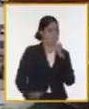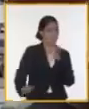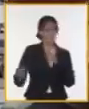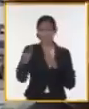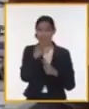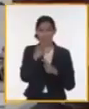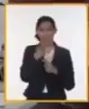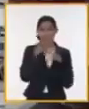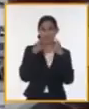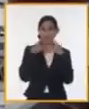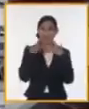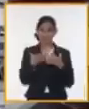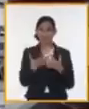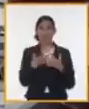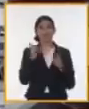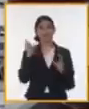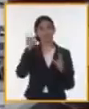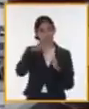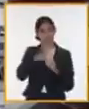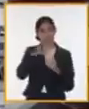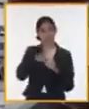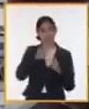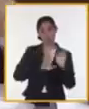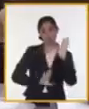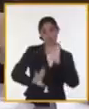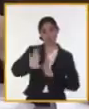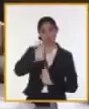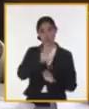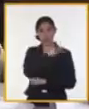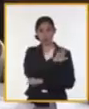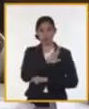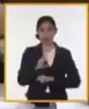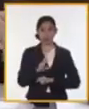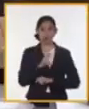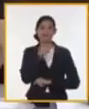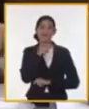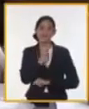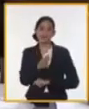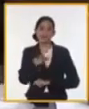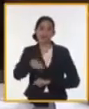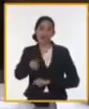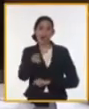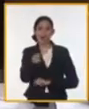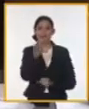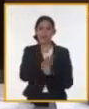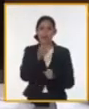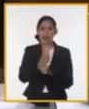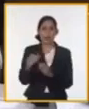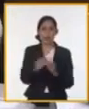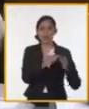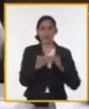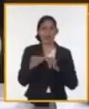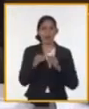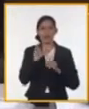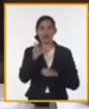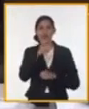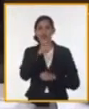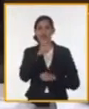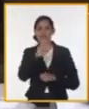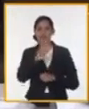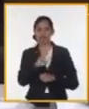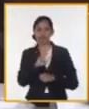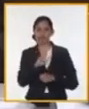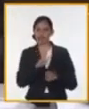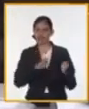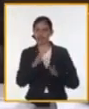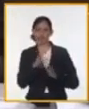defensa de la revolución. Si vamos a hablar del trabajo comunitario integrado, donde no funcionan bien los CDR y la Federación, es muy difícil que podamos